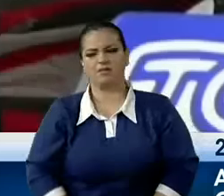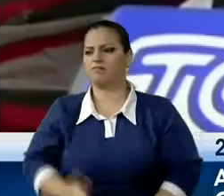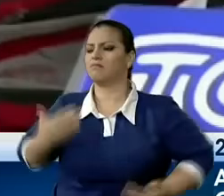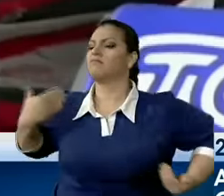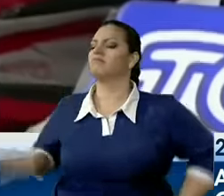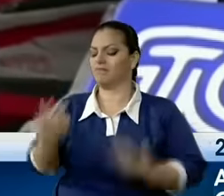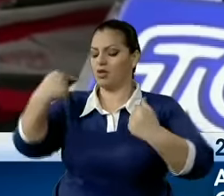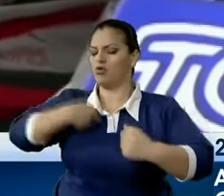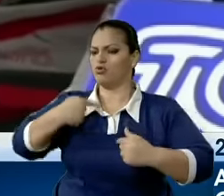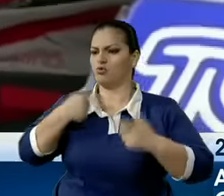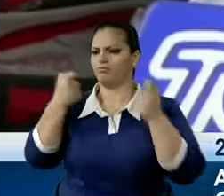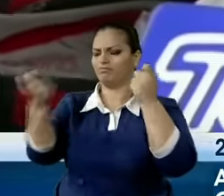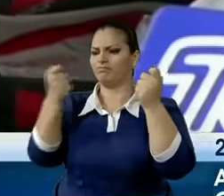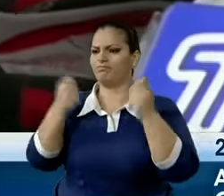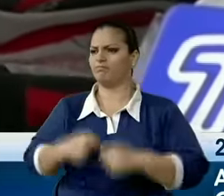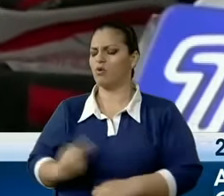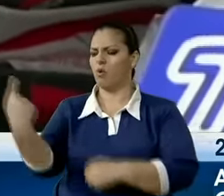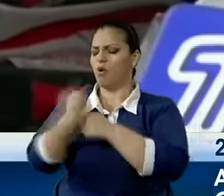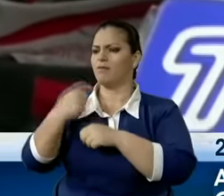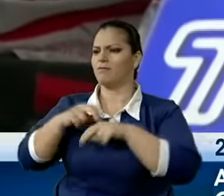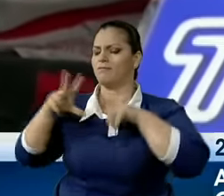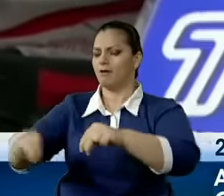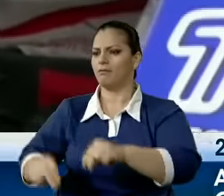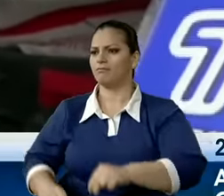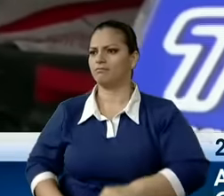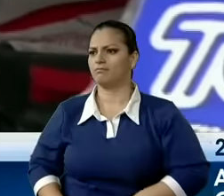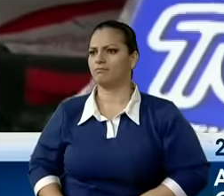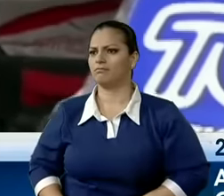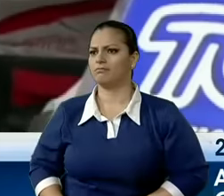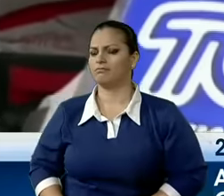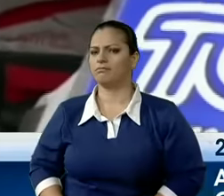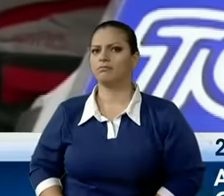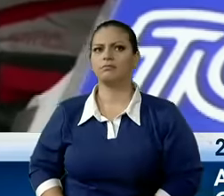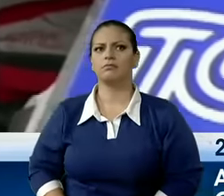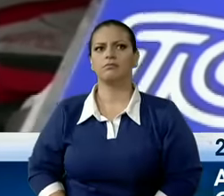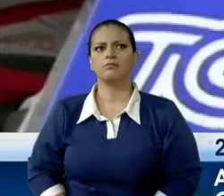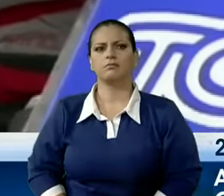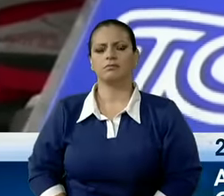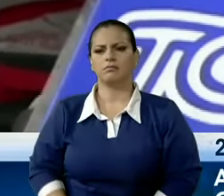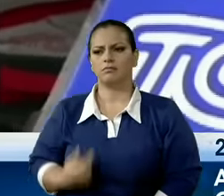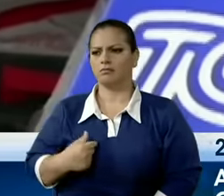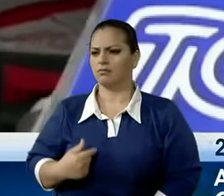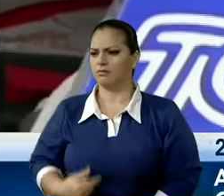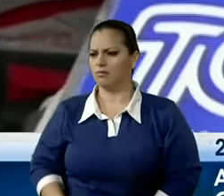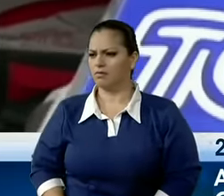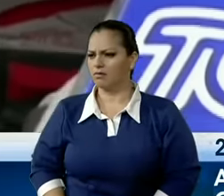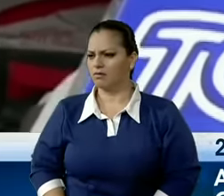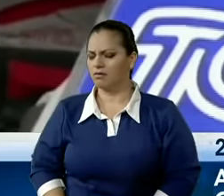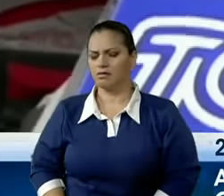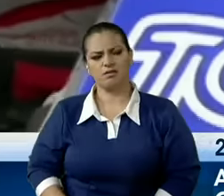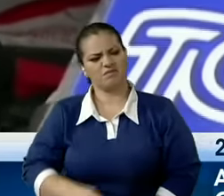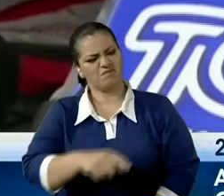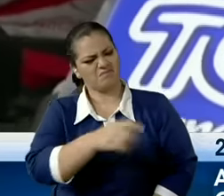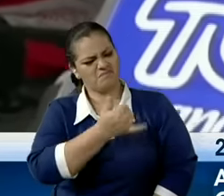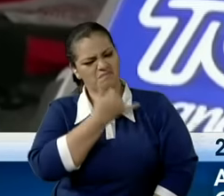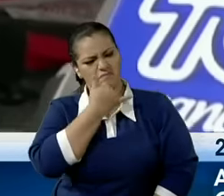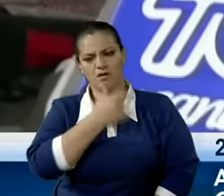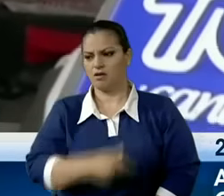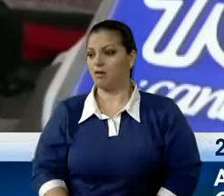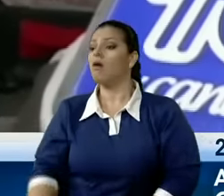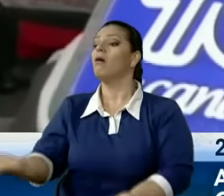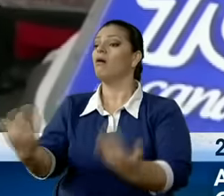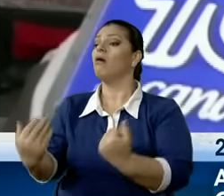que no tengo que hacer, me dijo. Viene el man y me tutea, entonces yo bajo y me dice que me vas a pegar. ¿Qué? ¿Tú me vas a pegar? Le digo así. Y